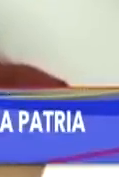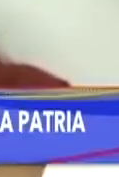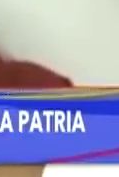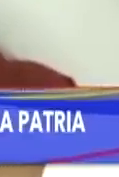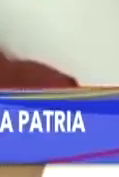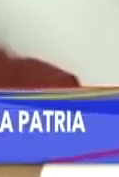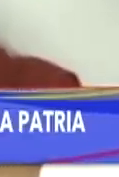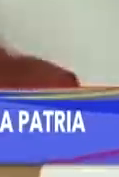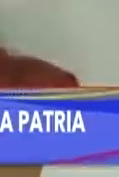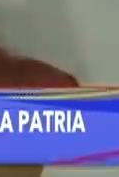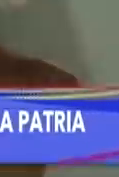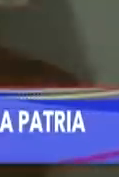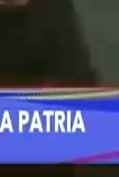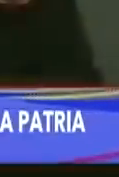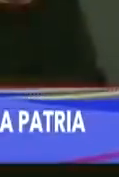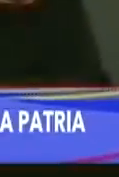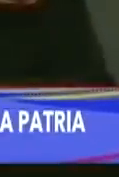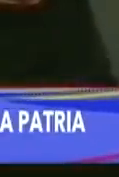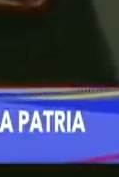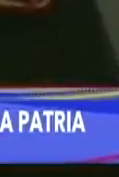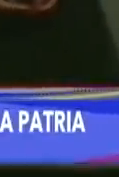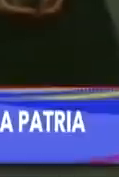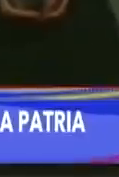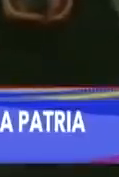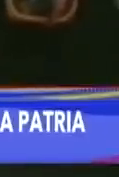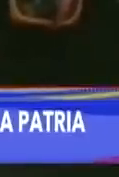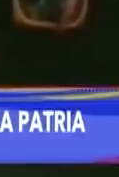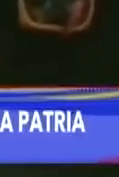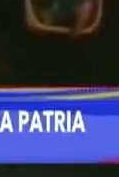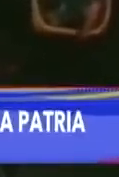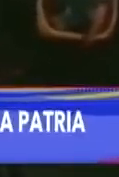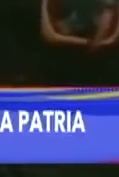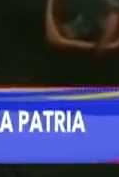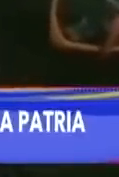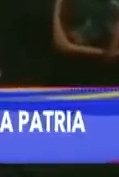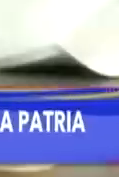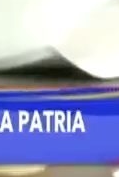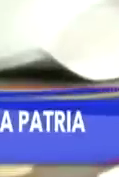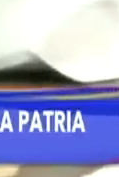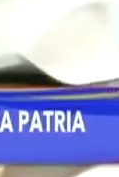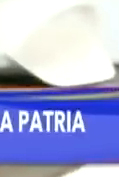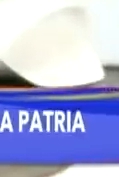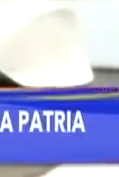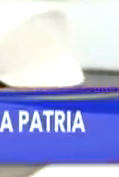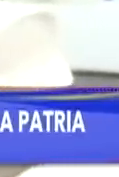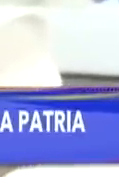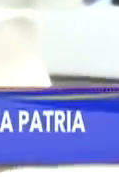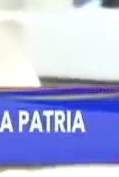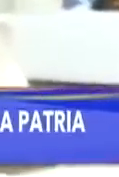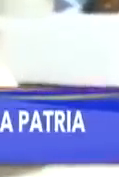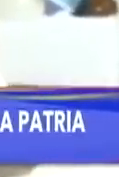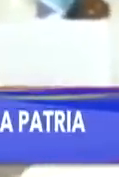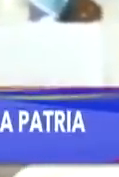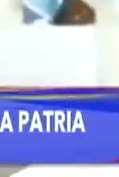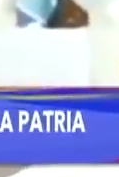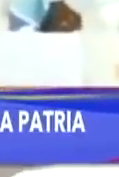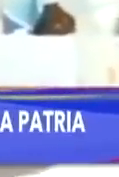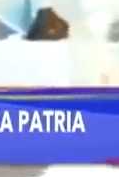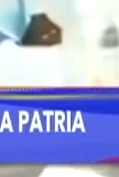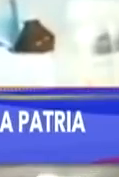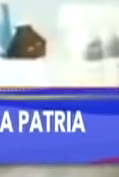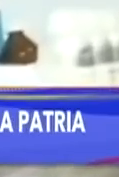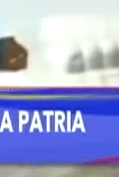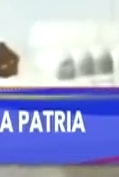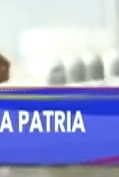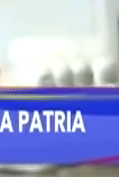otra tenemos esta condición auditiva. Ese tipo de cosas que son cotidianas para las personas normales, normal cada